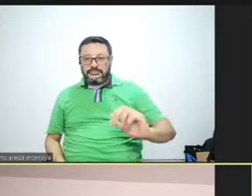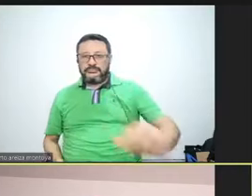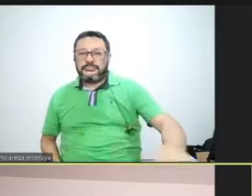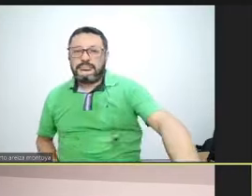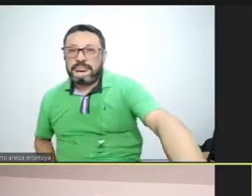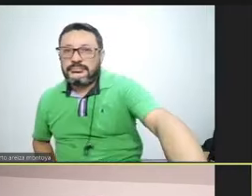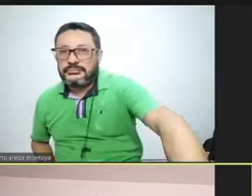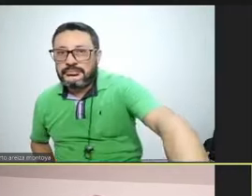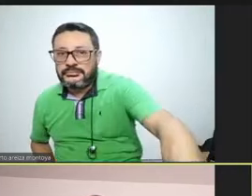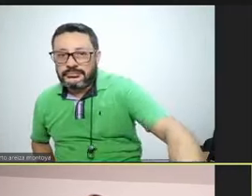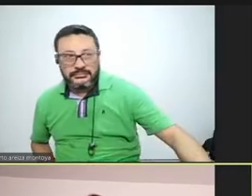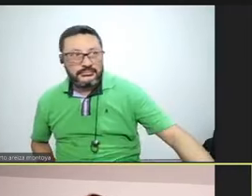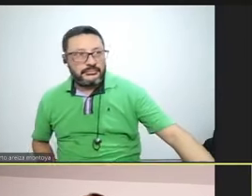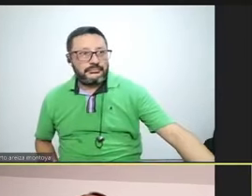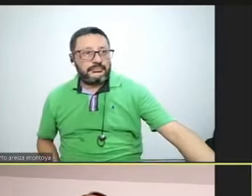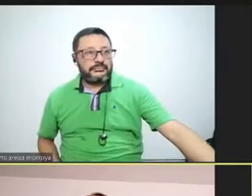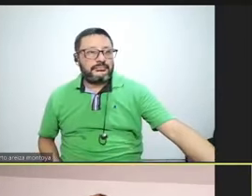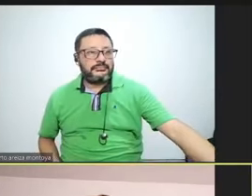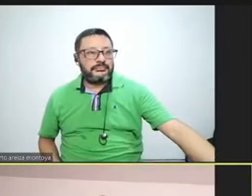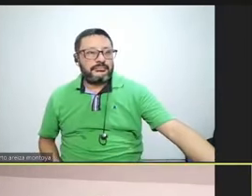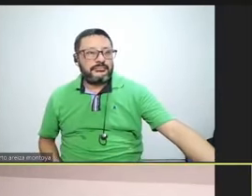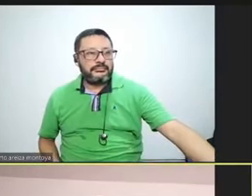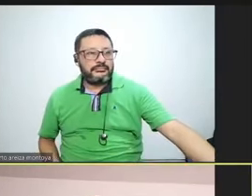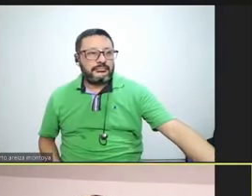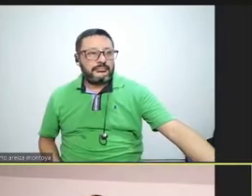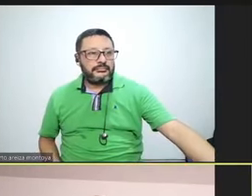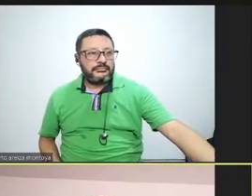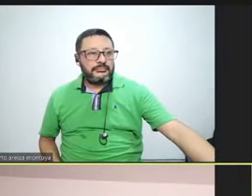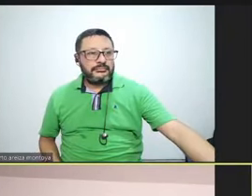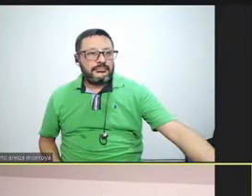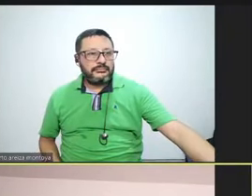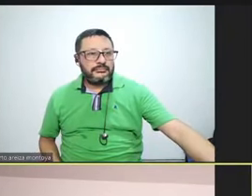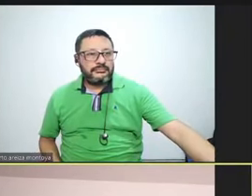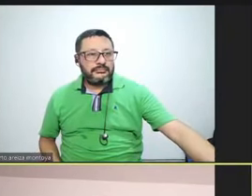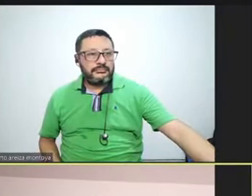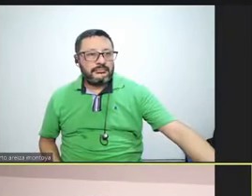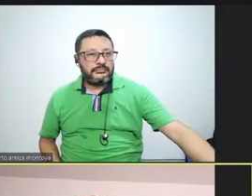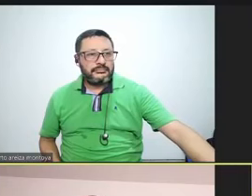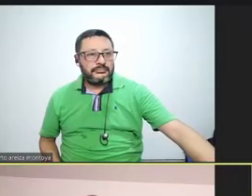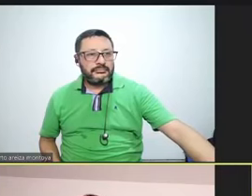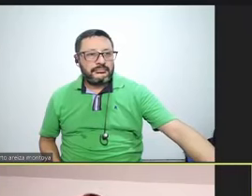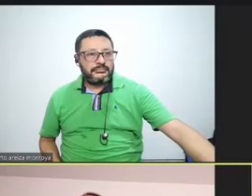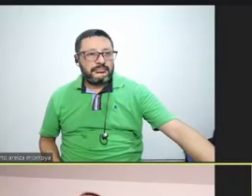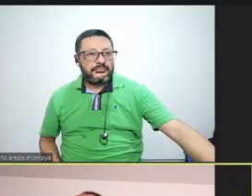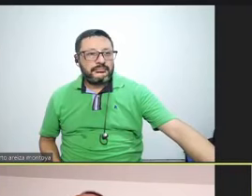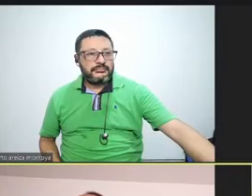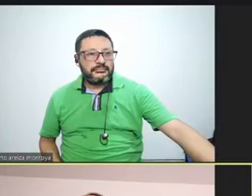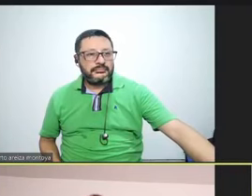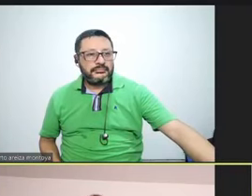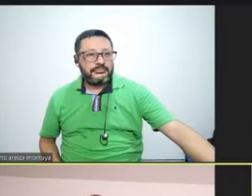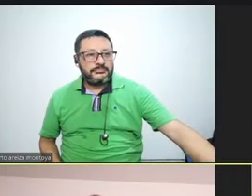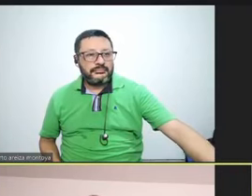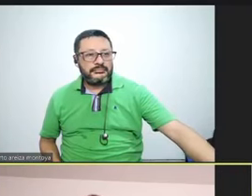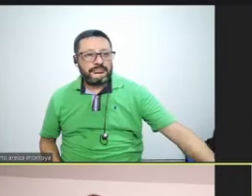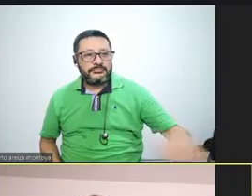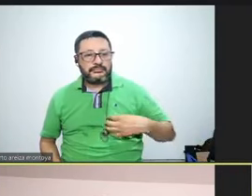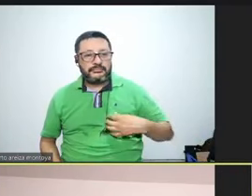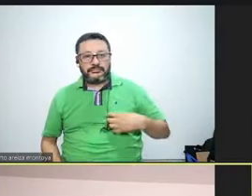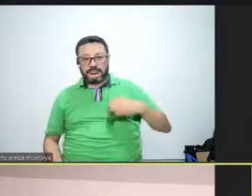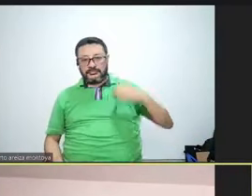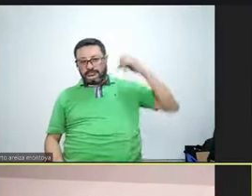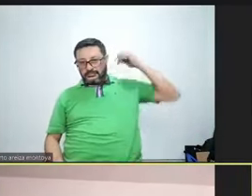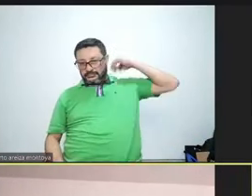nos está ayudando también en esa parte. Yo intenté ayudarles y he ayudado mucho y las he acompañado